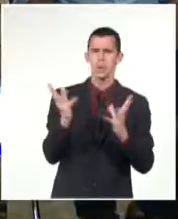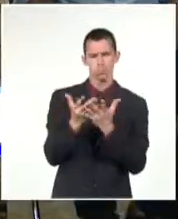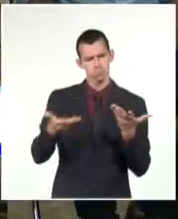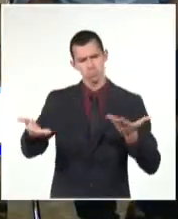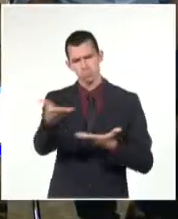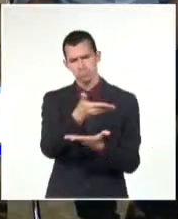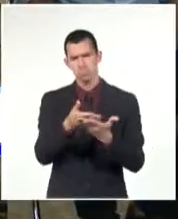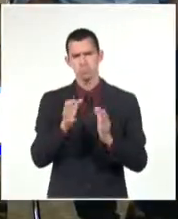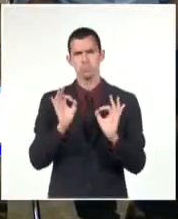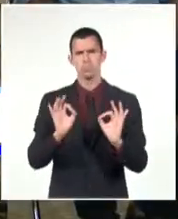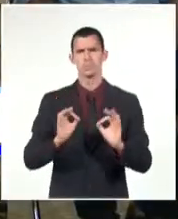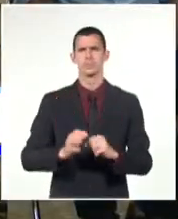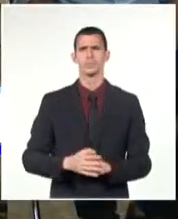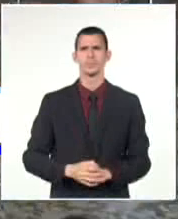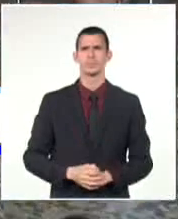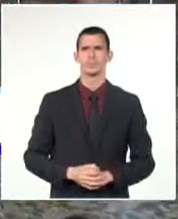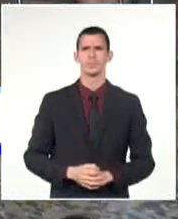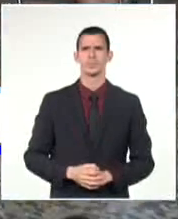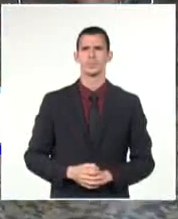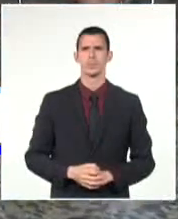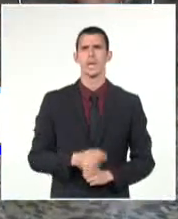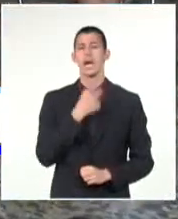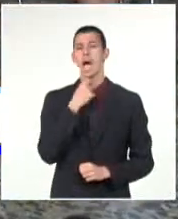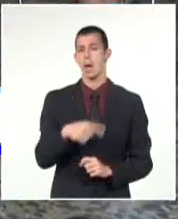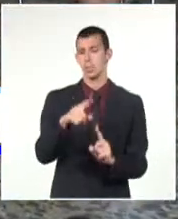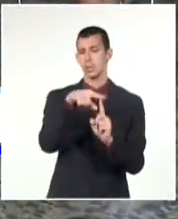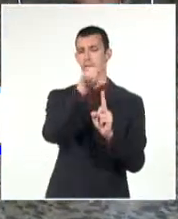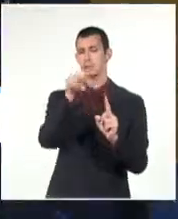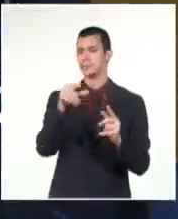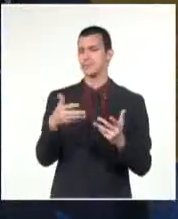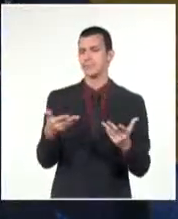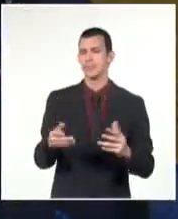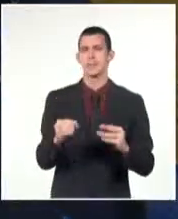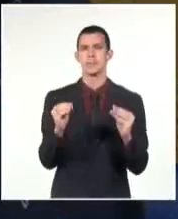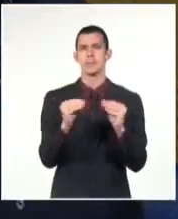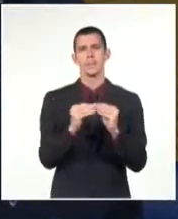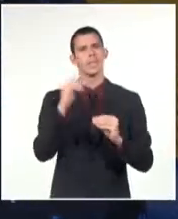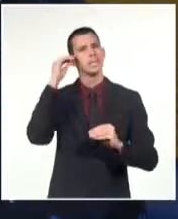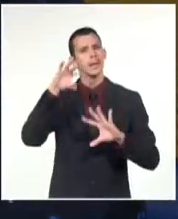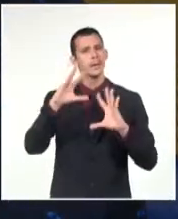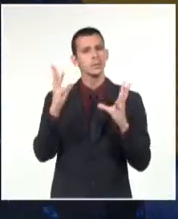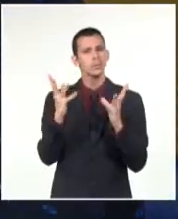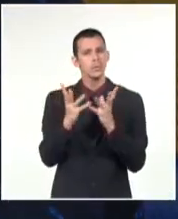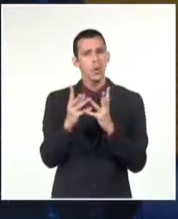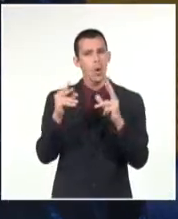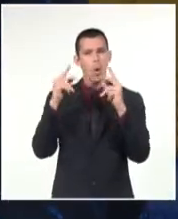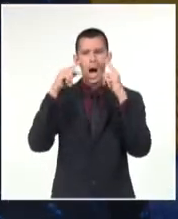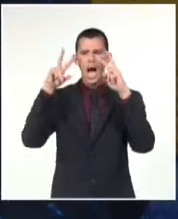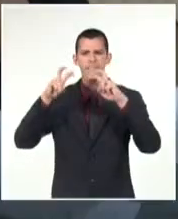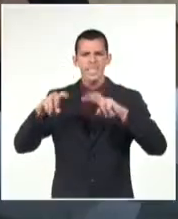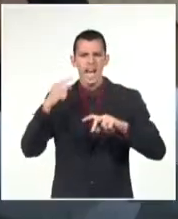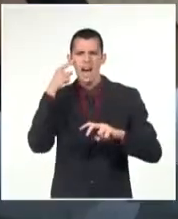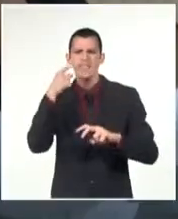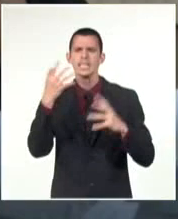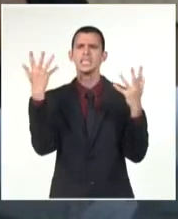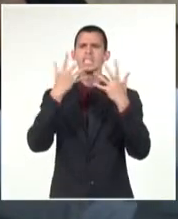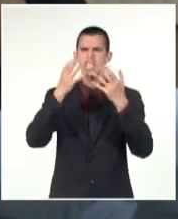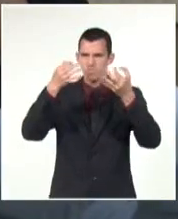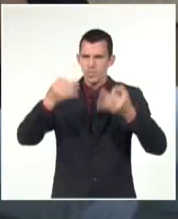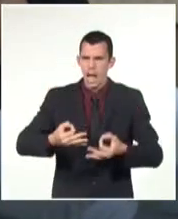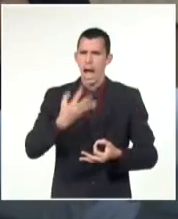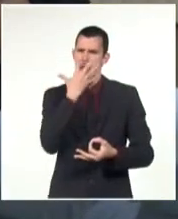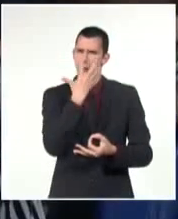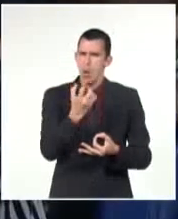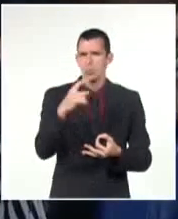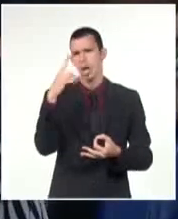masiva. Entre ellos destacan la necesidad de valerse de los estudios de audiencia para establecer las dinámicas productivas según las lógicas